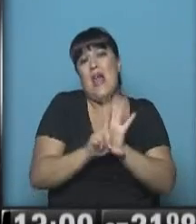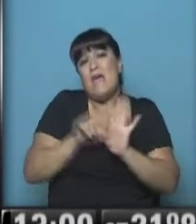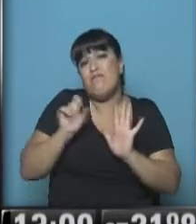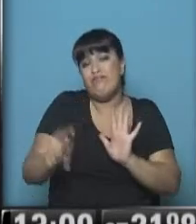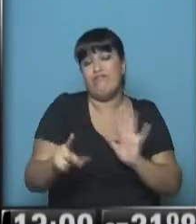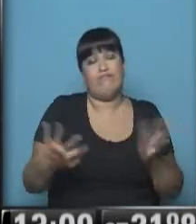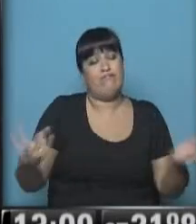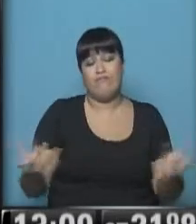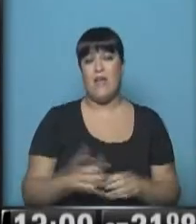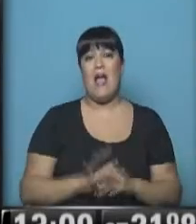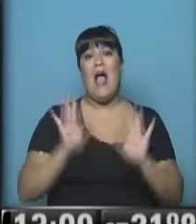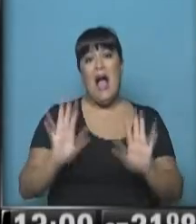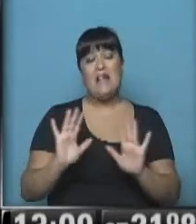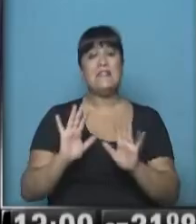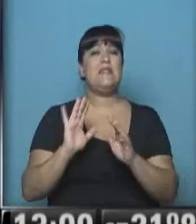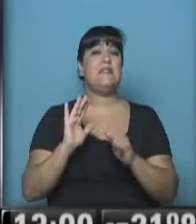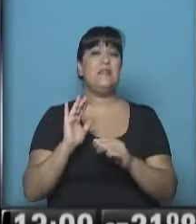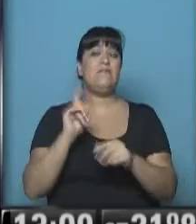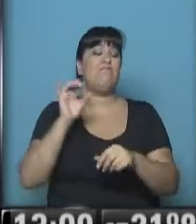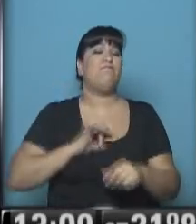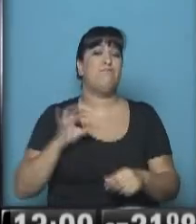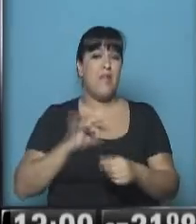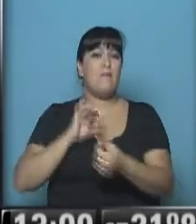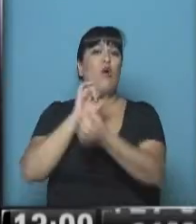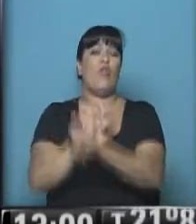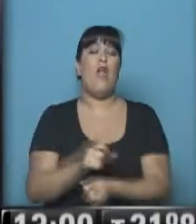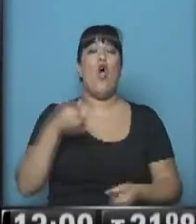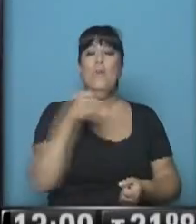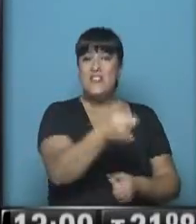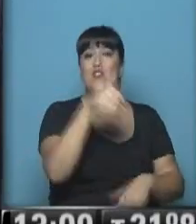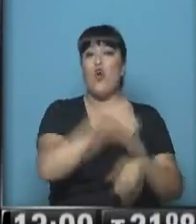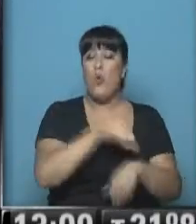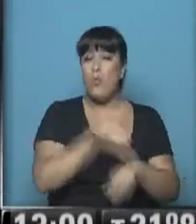operante y bueno, dentro de esa escala penal, para esta figura de homicidio culposo, entendemos que es ajustada.